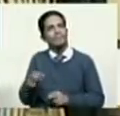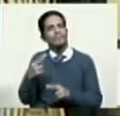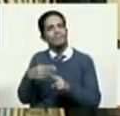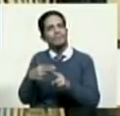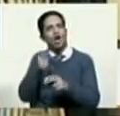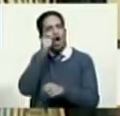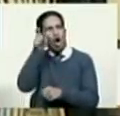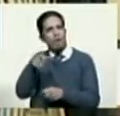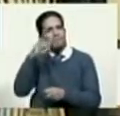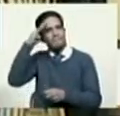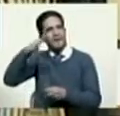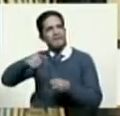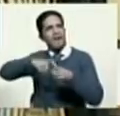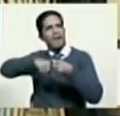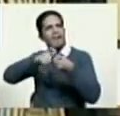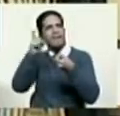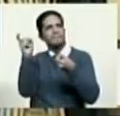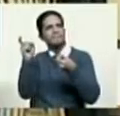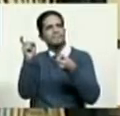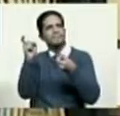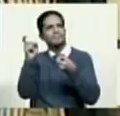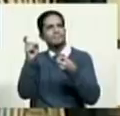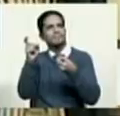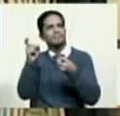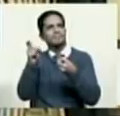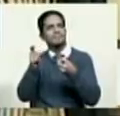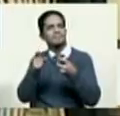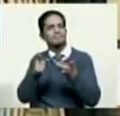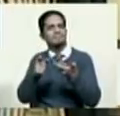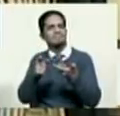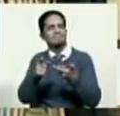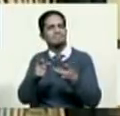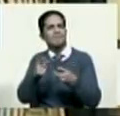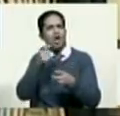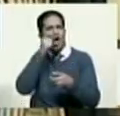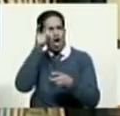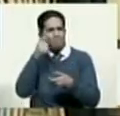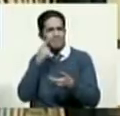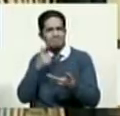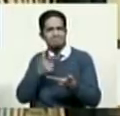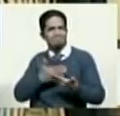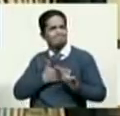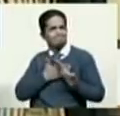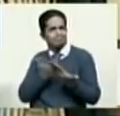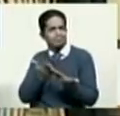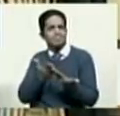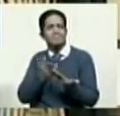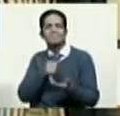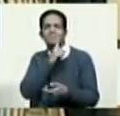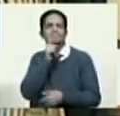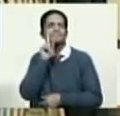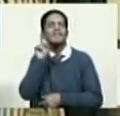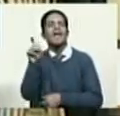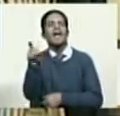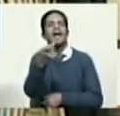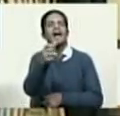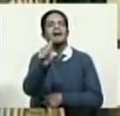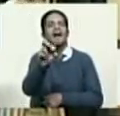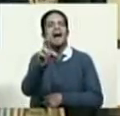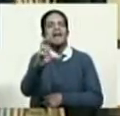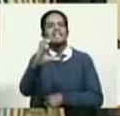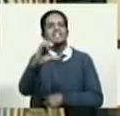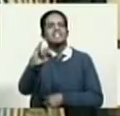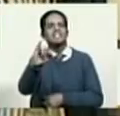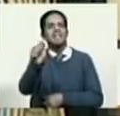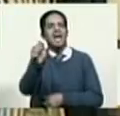retirado al servicio, mercenario al servicio de Colombia, García Palom.